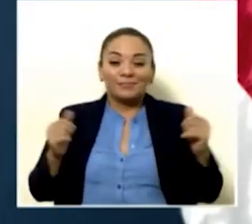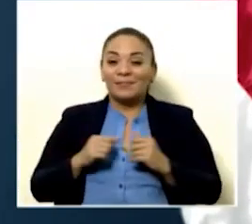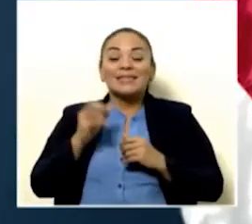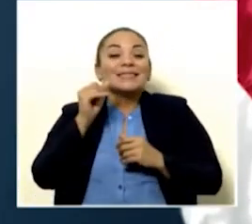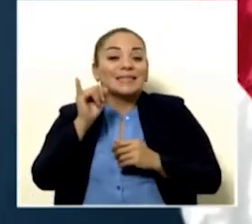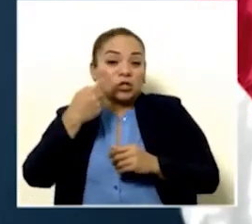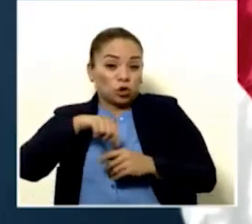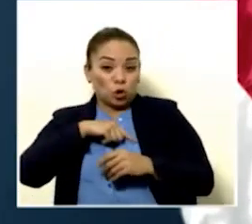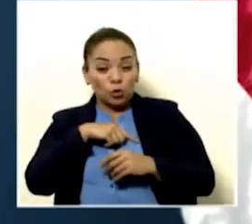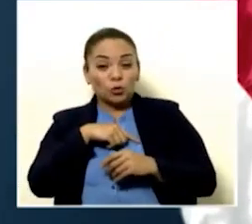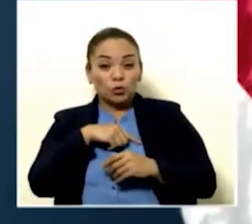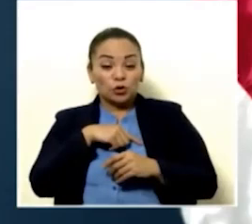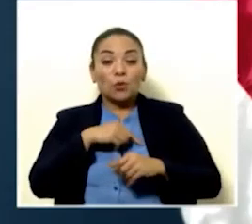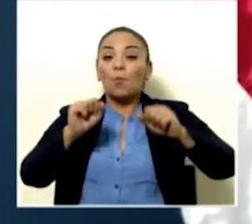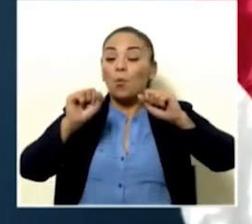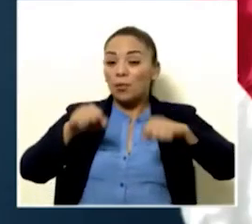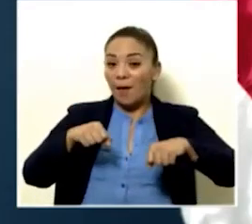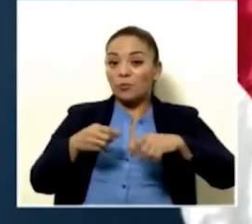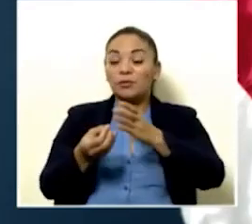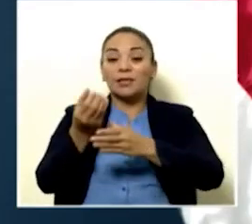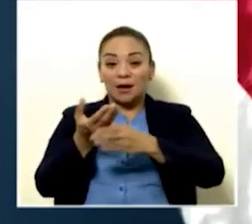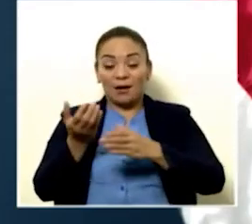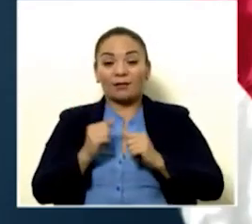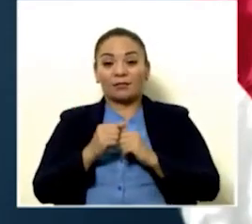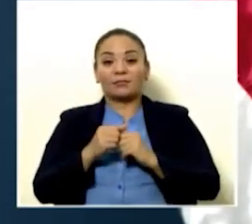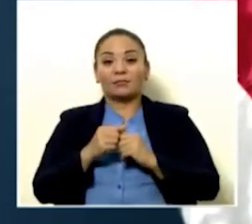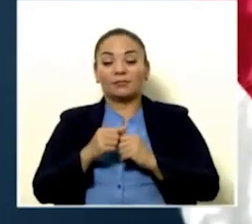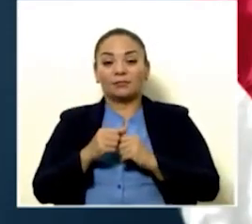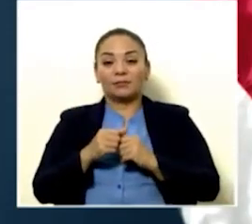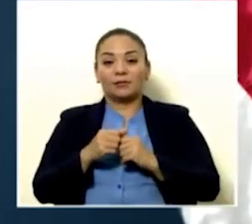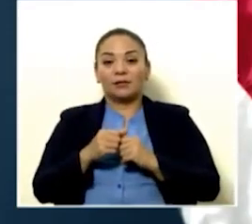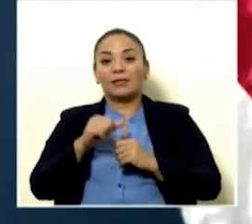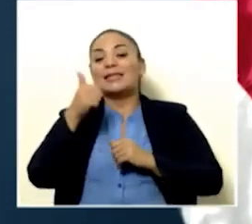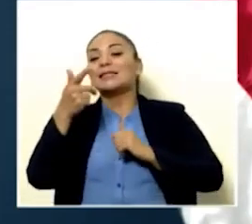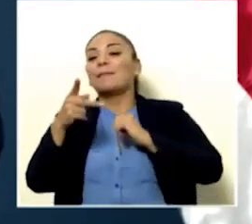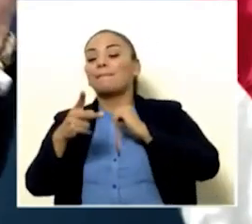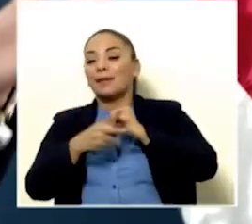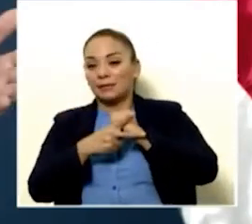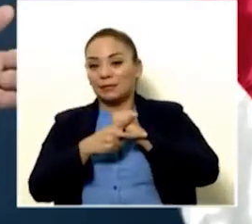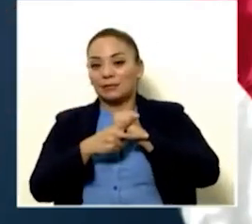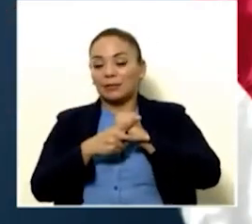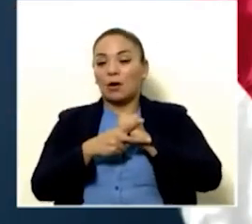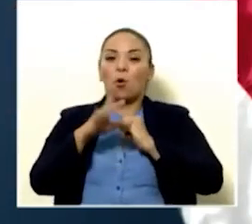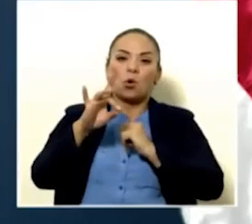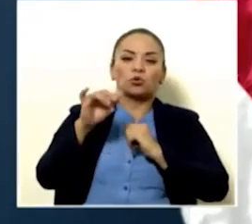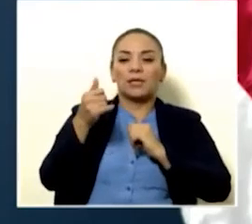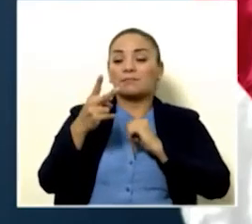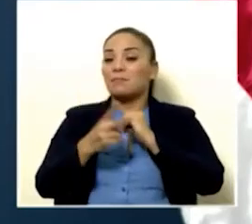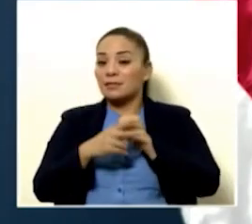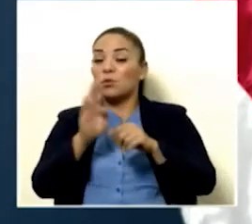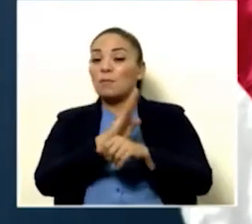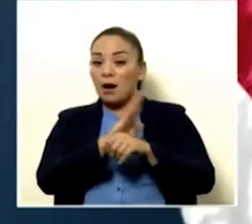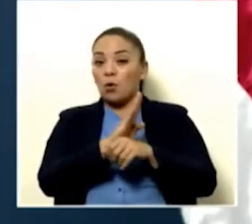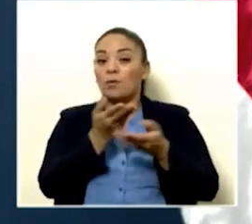podemos generar en las parafiscales impuesto de renta un múltiplo de 10 veces, digamos, 8, 10 veces, lo que ese banco le